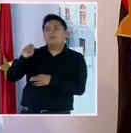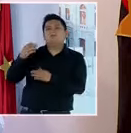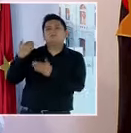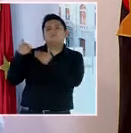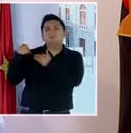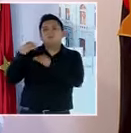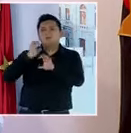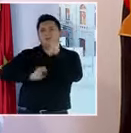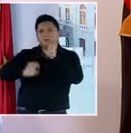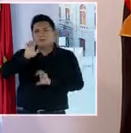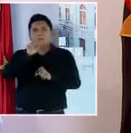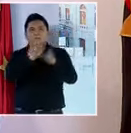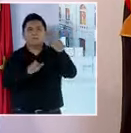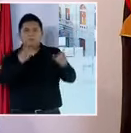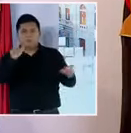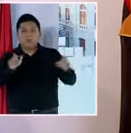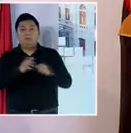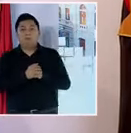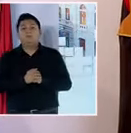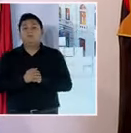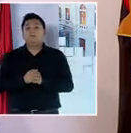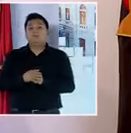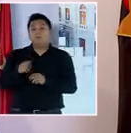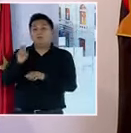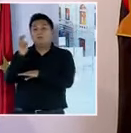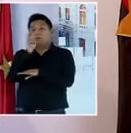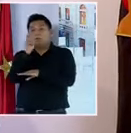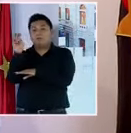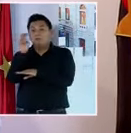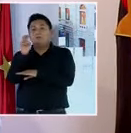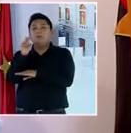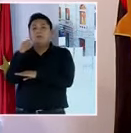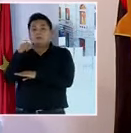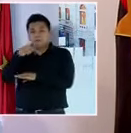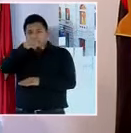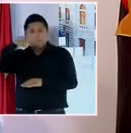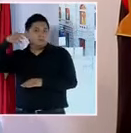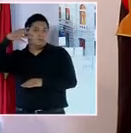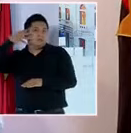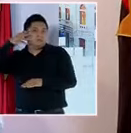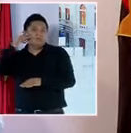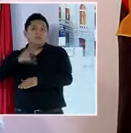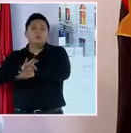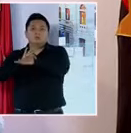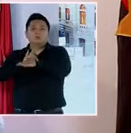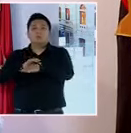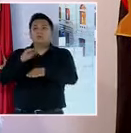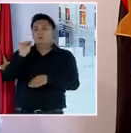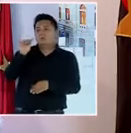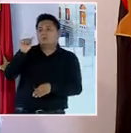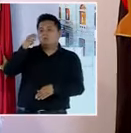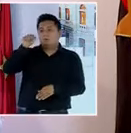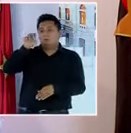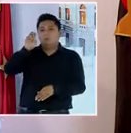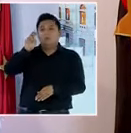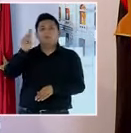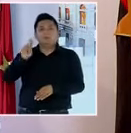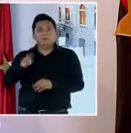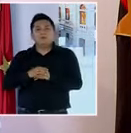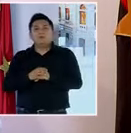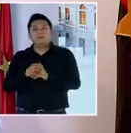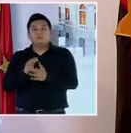doctora Doralba Márquez, asesora 3 de la Fiscalía de Norte de Santander. A la doctora Erika Yáñez, coordinadora regional